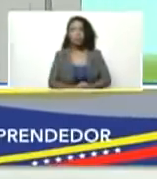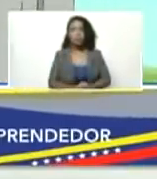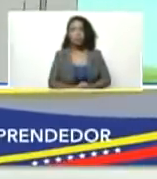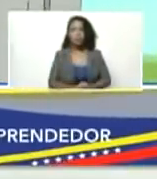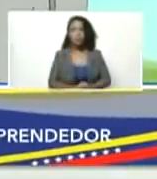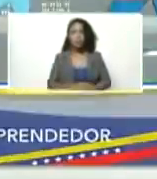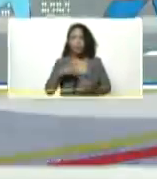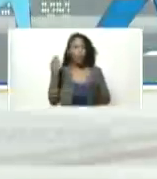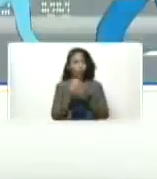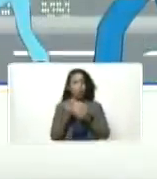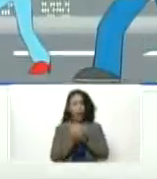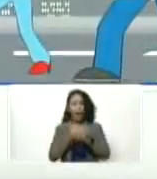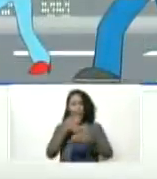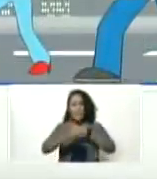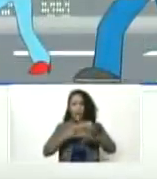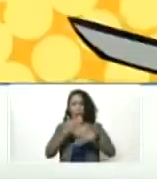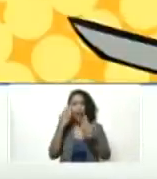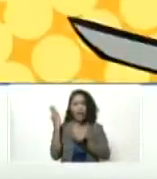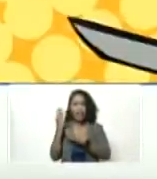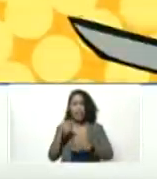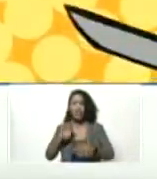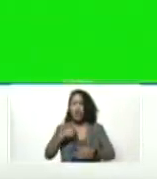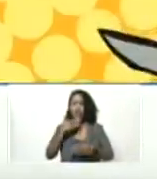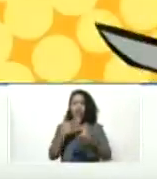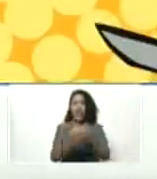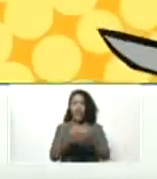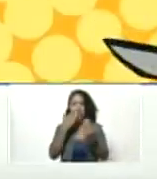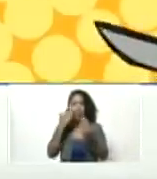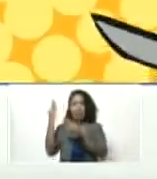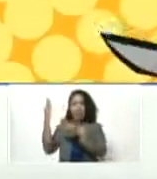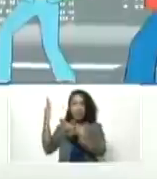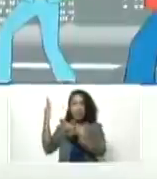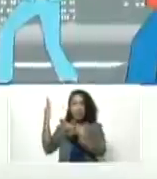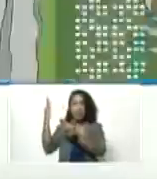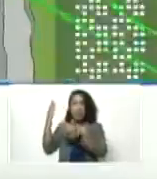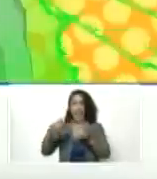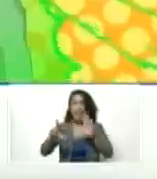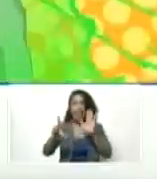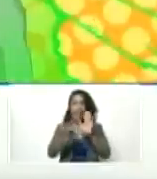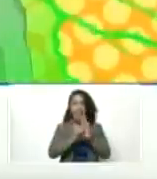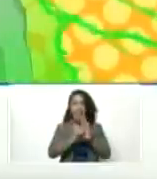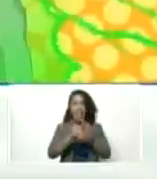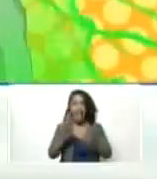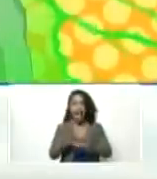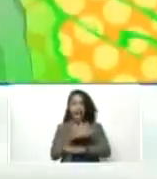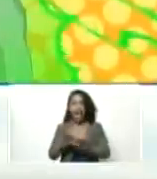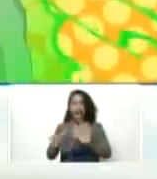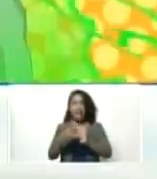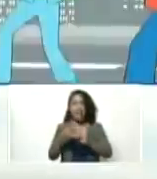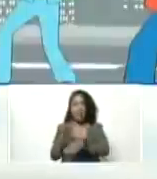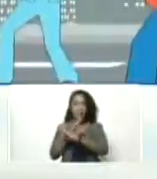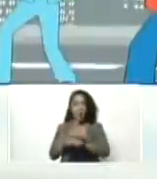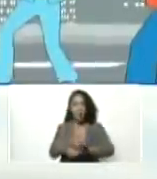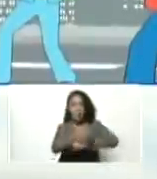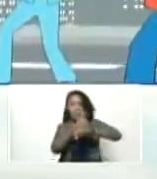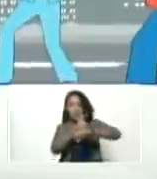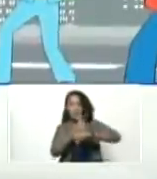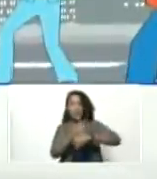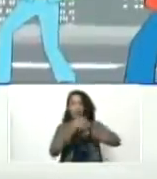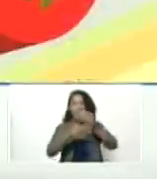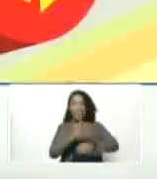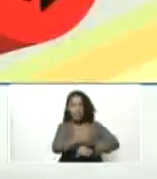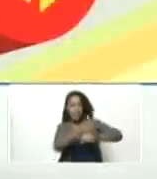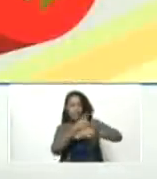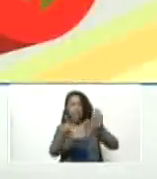Unos jodedores hicieron esto. Les doy las gracias. Mira, mira, mira, mira. Ley antibloqueo y disparan. Ah, mira. Y le pegan con la